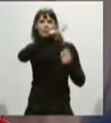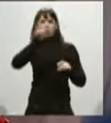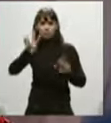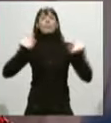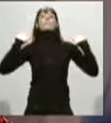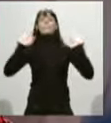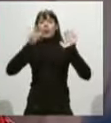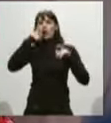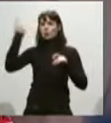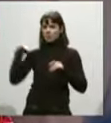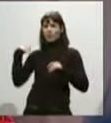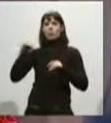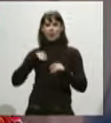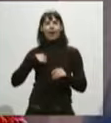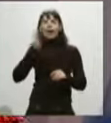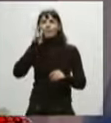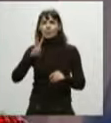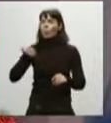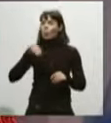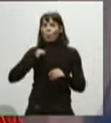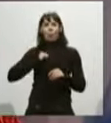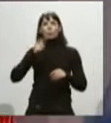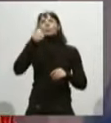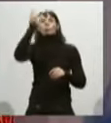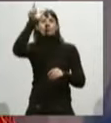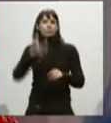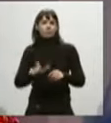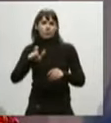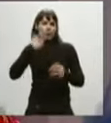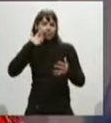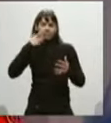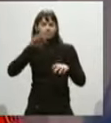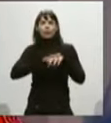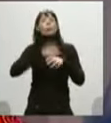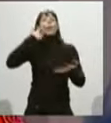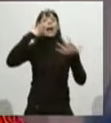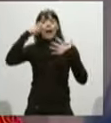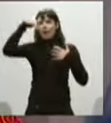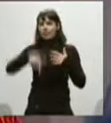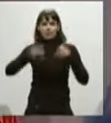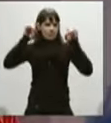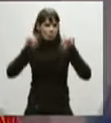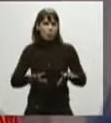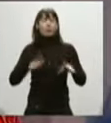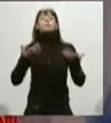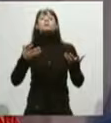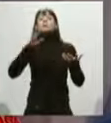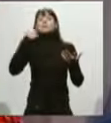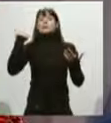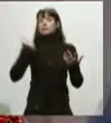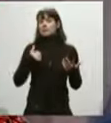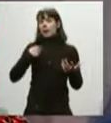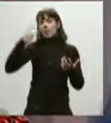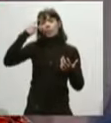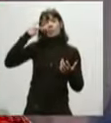2011, tuvimos oportunidad de disfrutar de una gala como esta. Pero ahora, ya en su actuación como drag